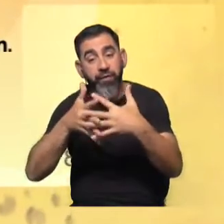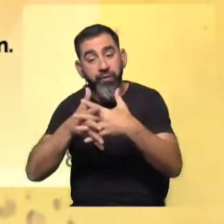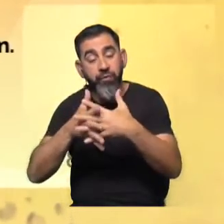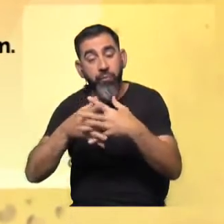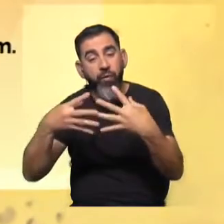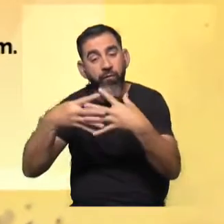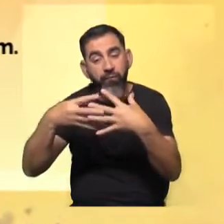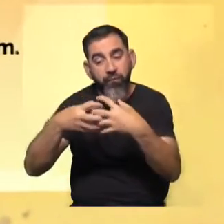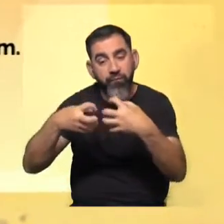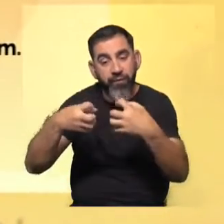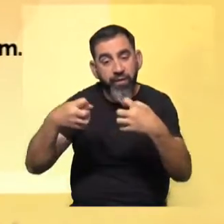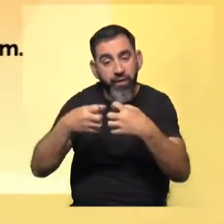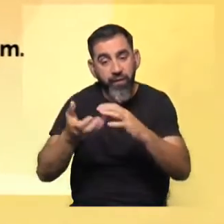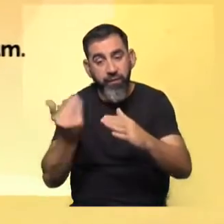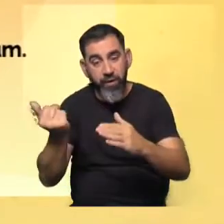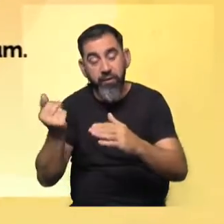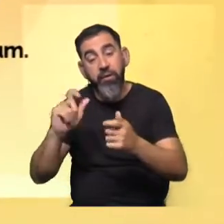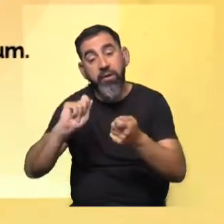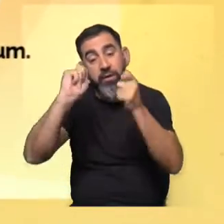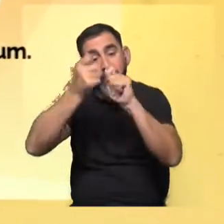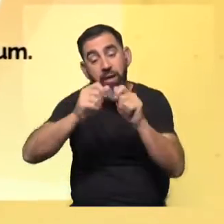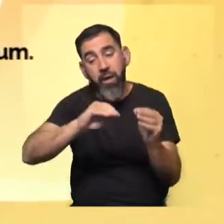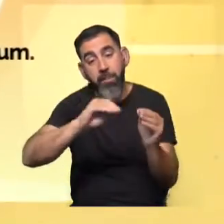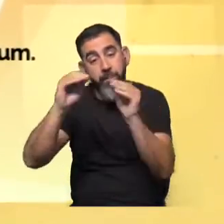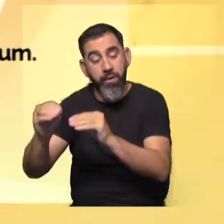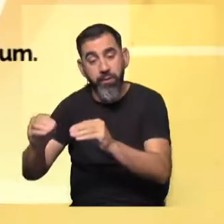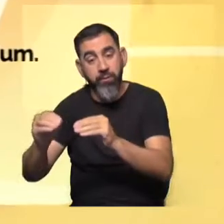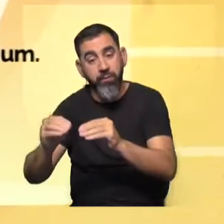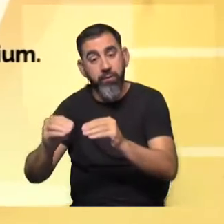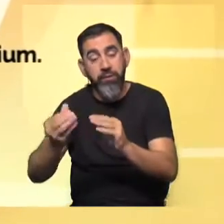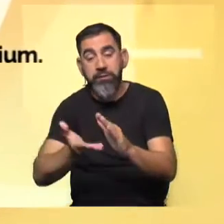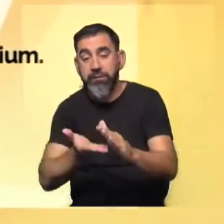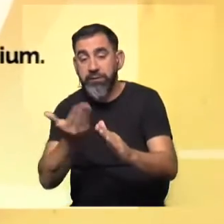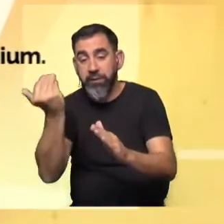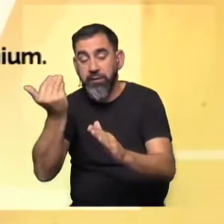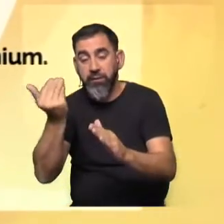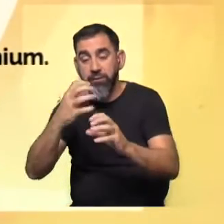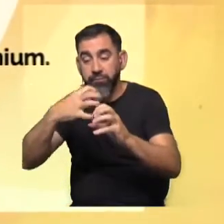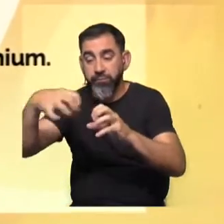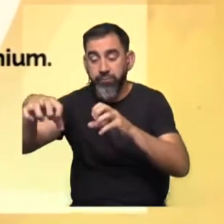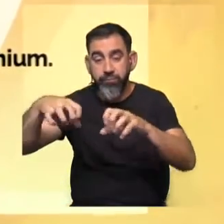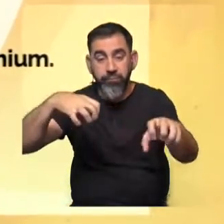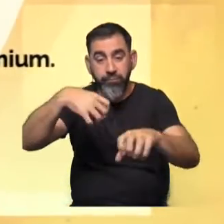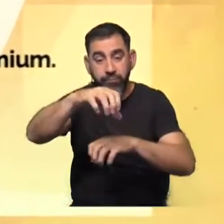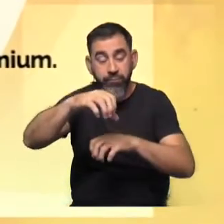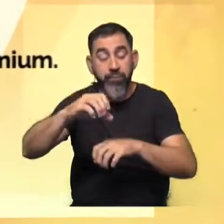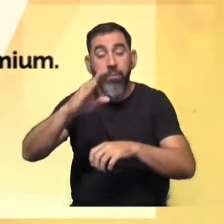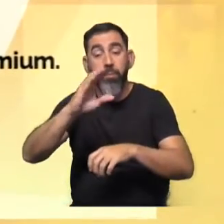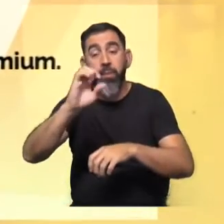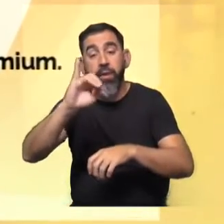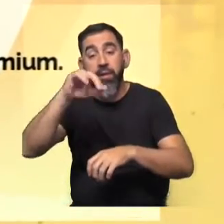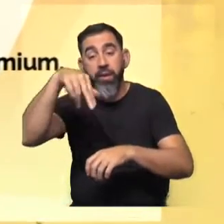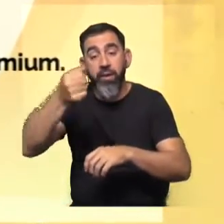fibra insoluble y pasa a la extracción, la separación de la pectina del